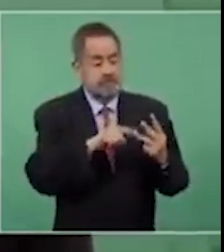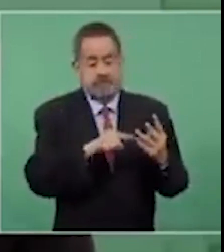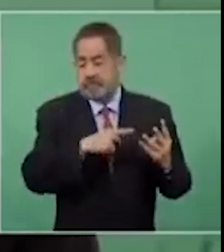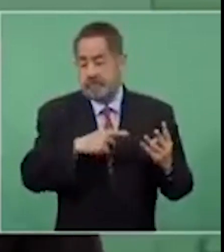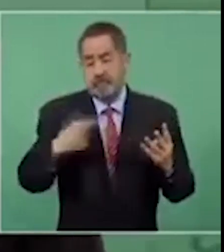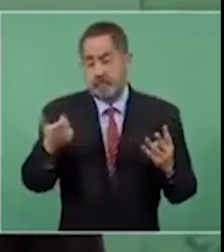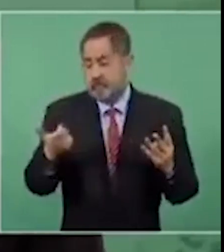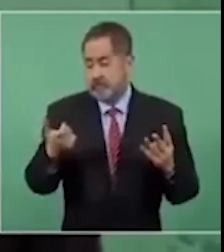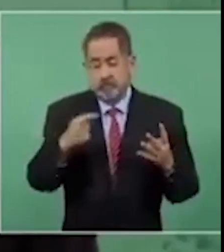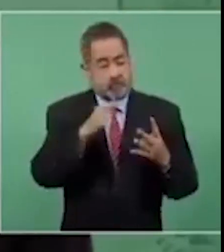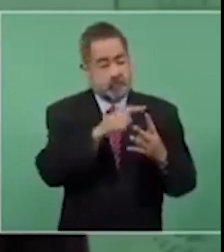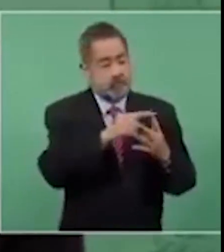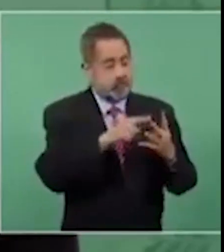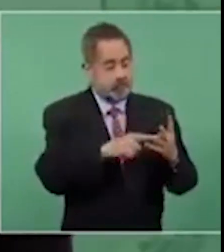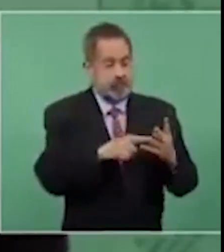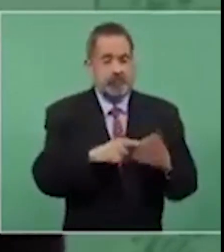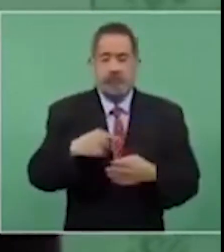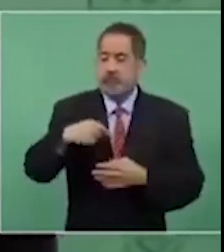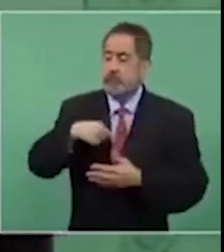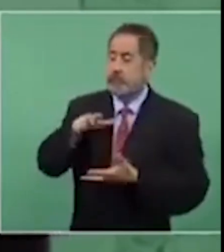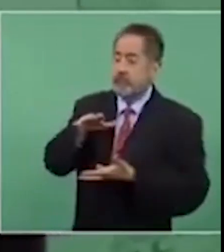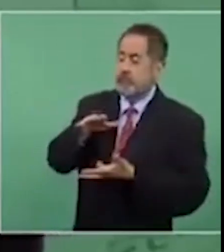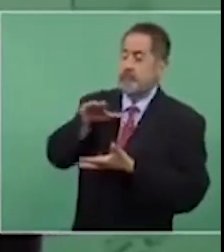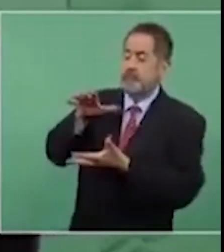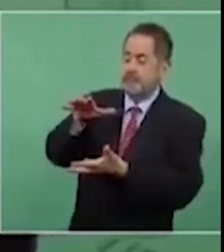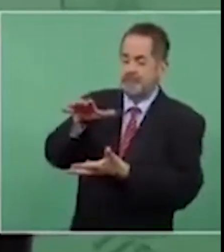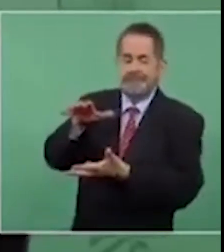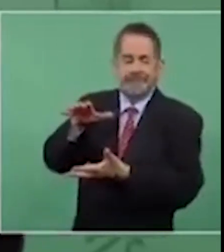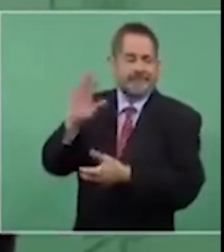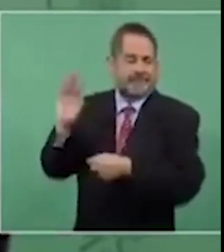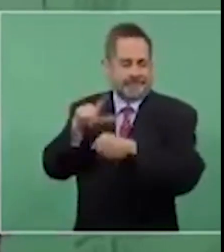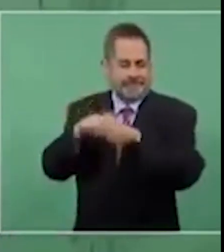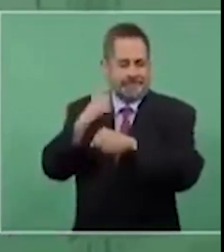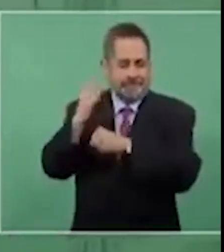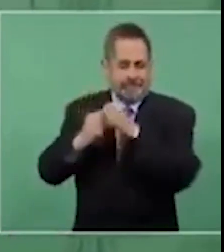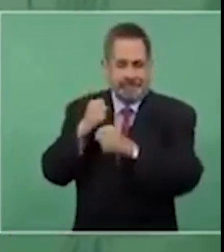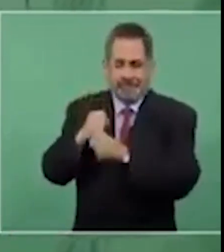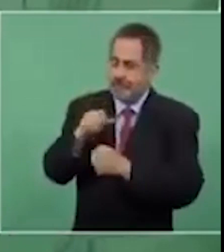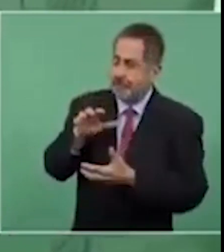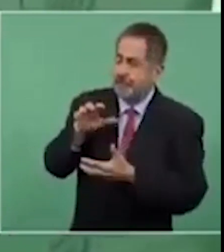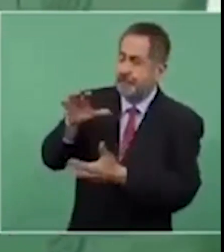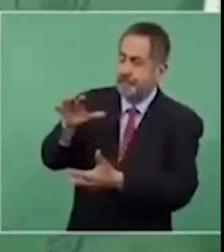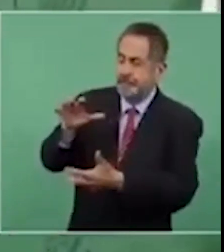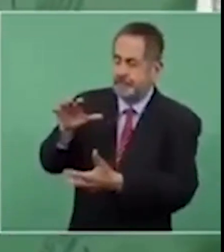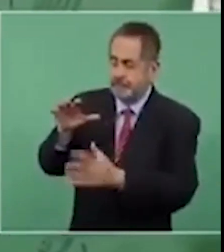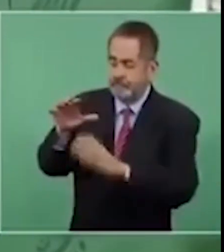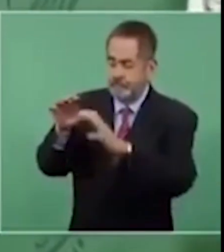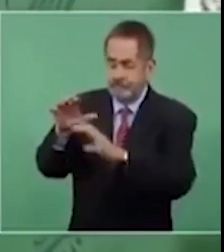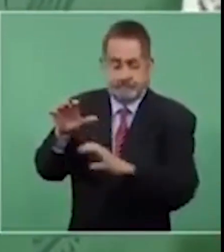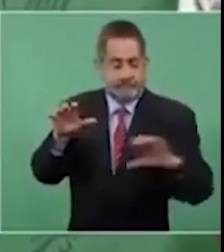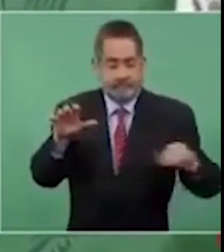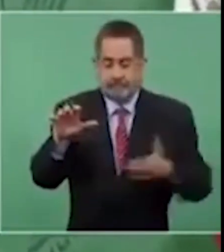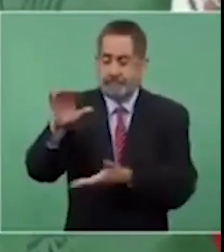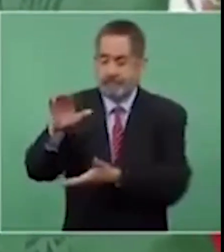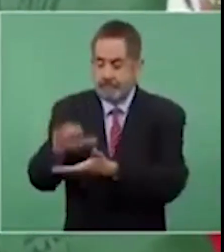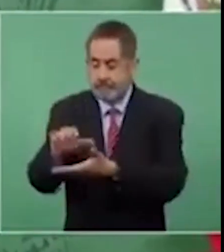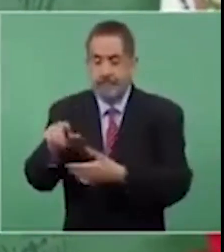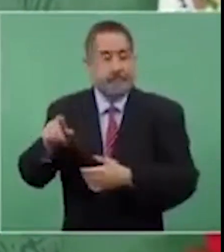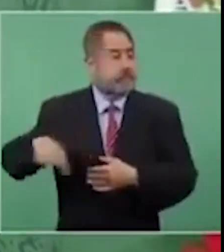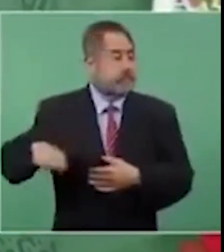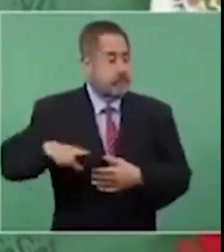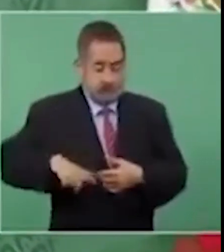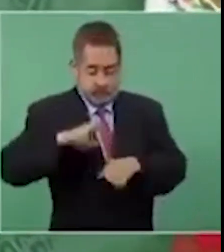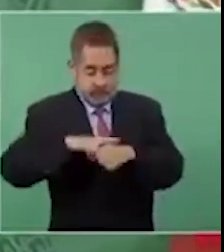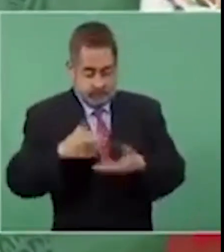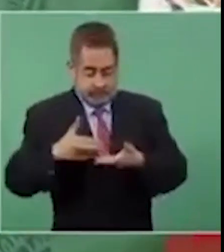comprometen las participaciones anticipadas y el